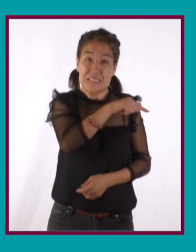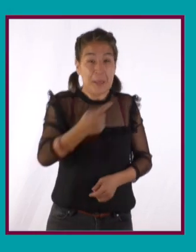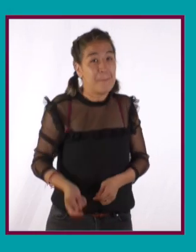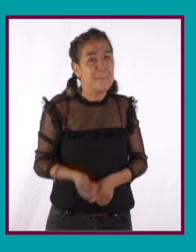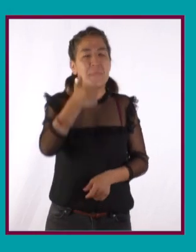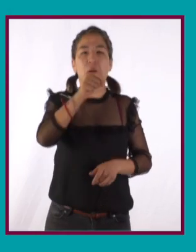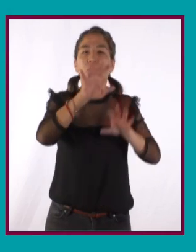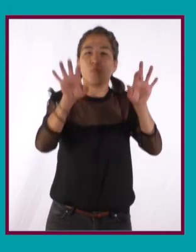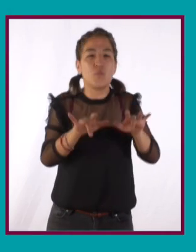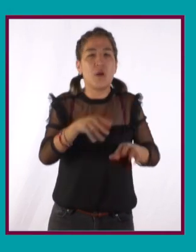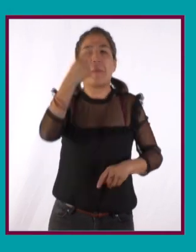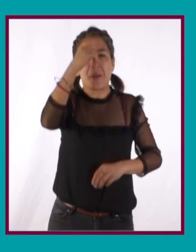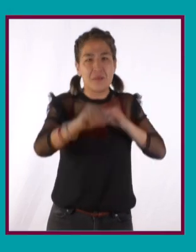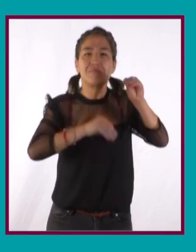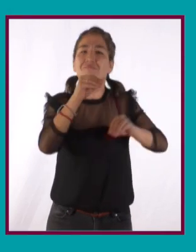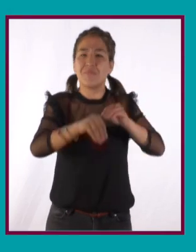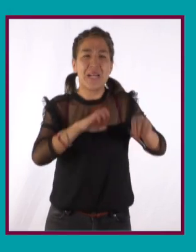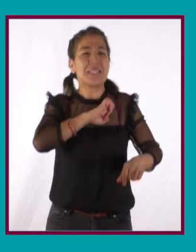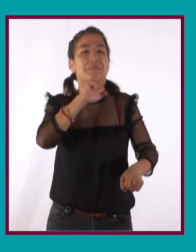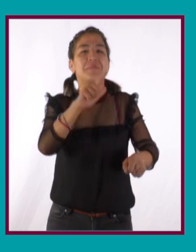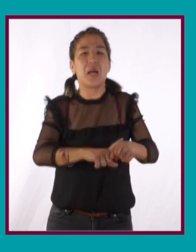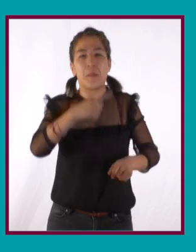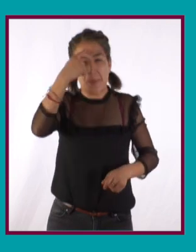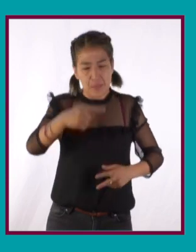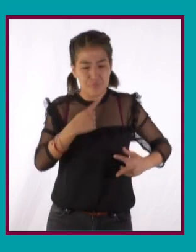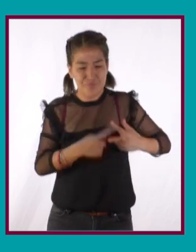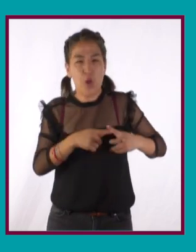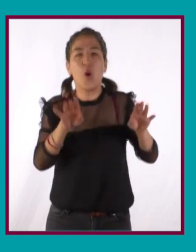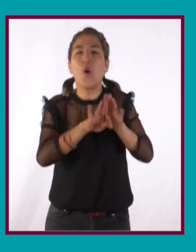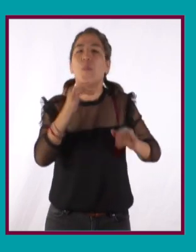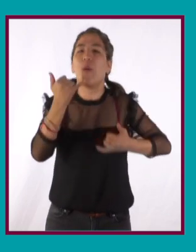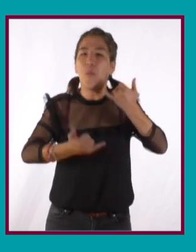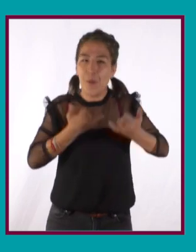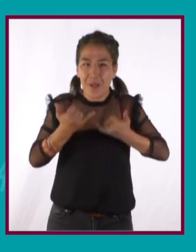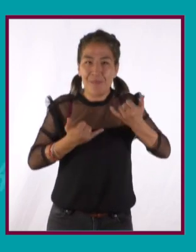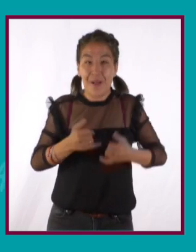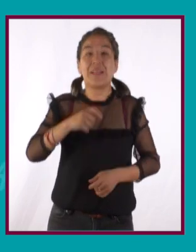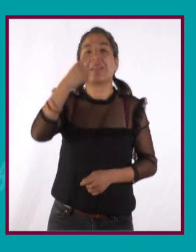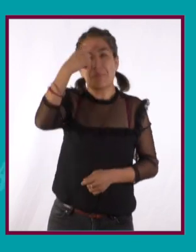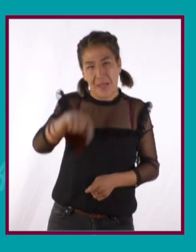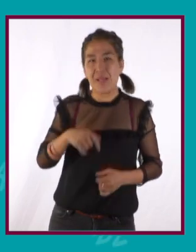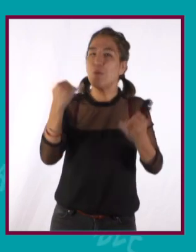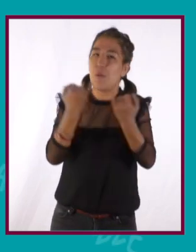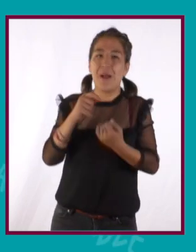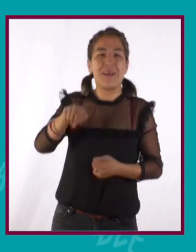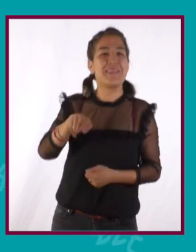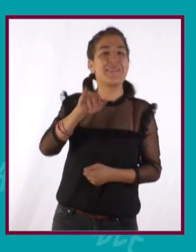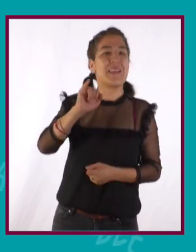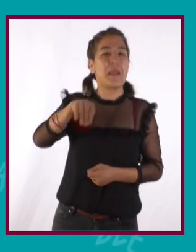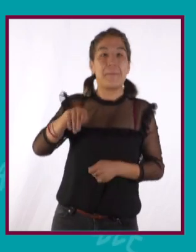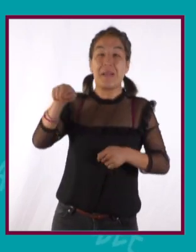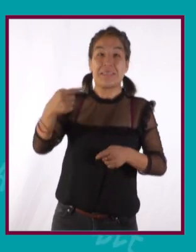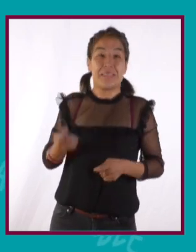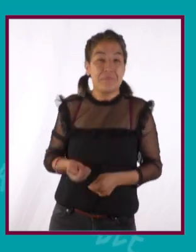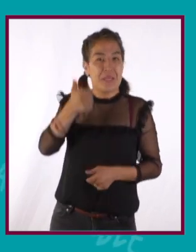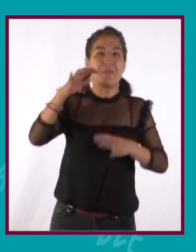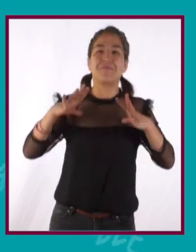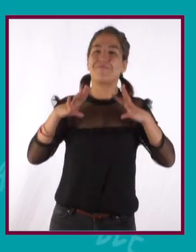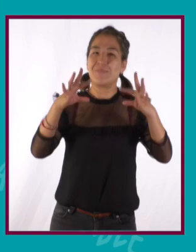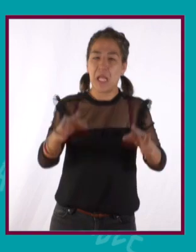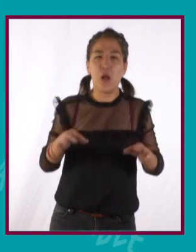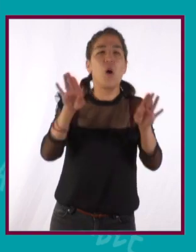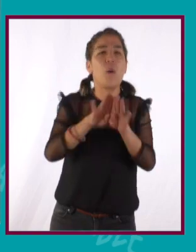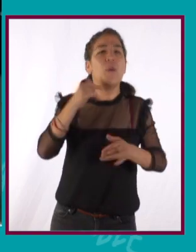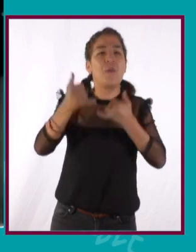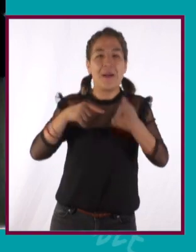primera computadora construida especialmente para calcular un juego y también la primera para jugar NIM.